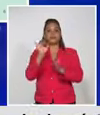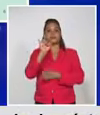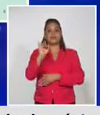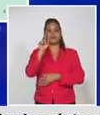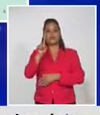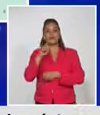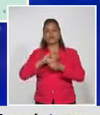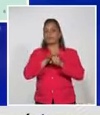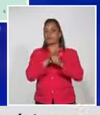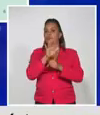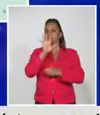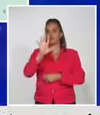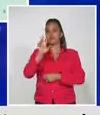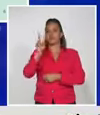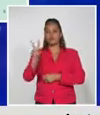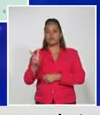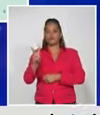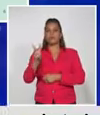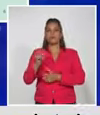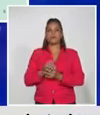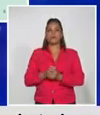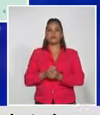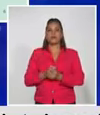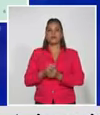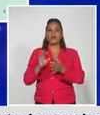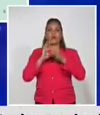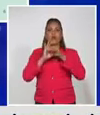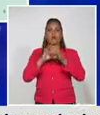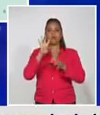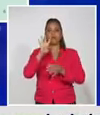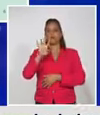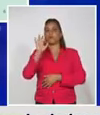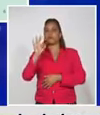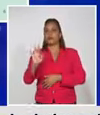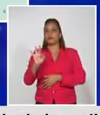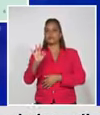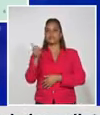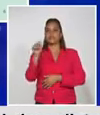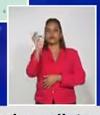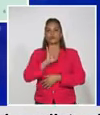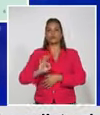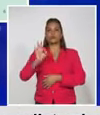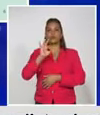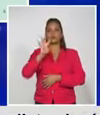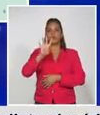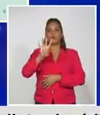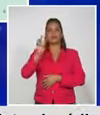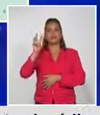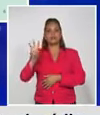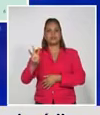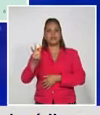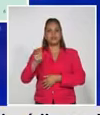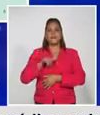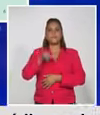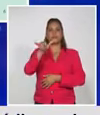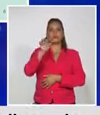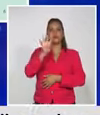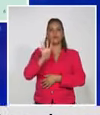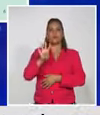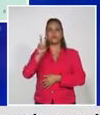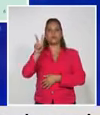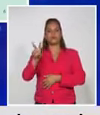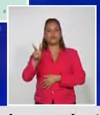con 52, Guanabacoa con 48, 10 de octubre con 43, Boyeros y